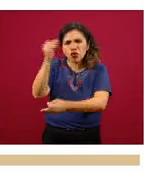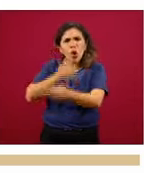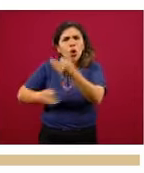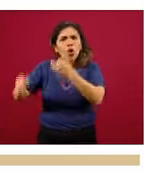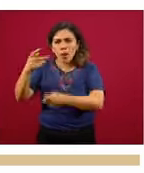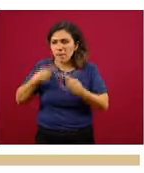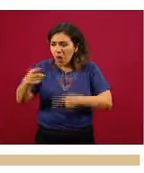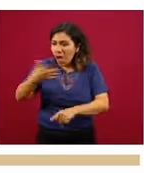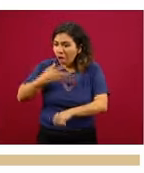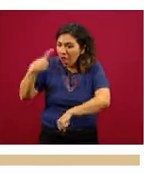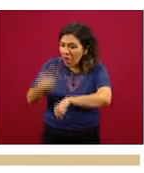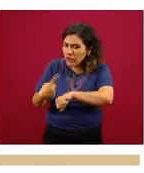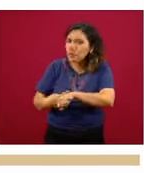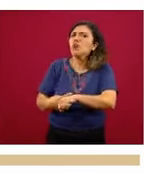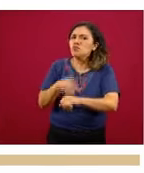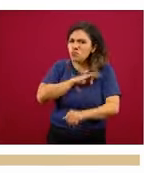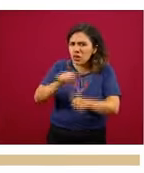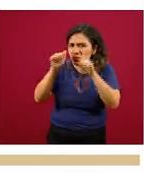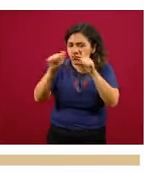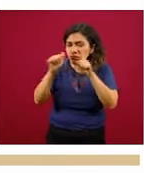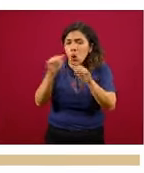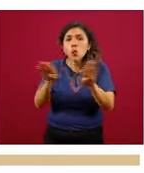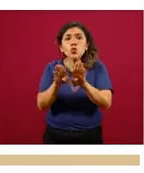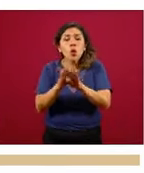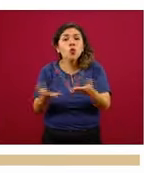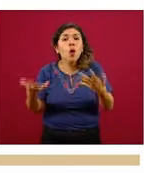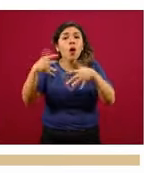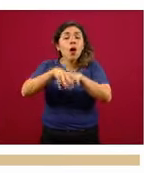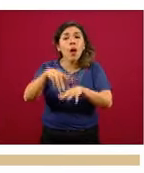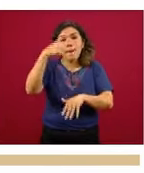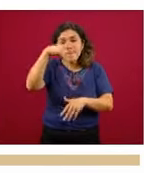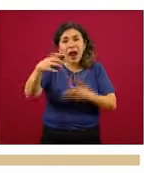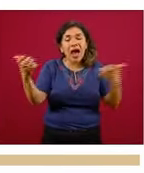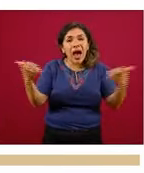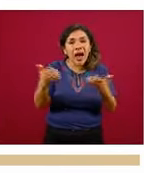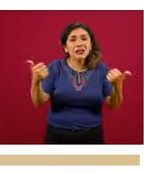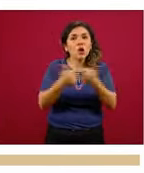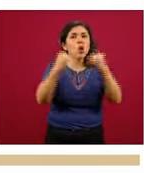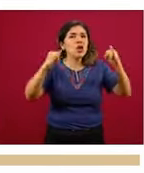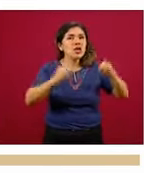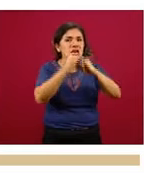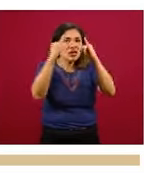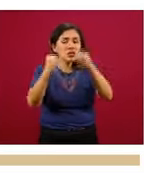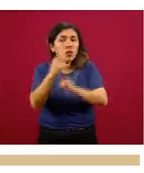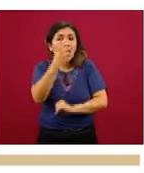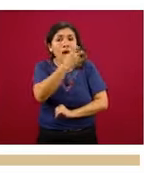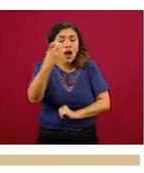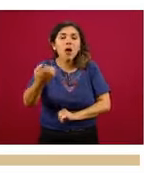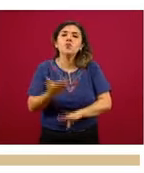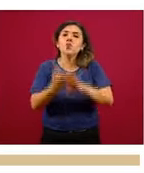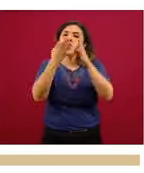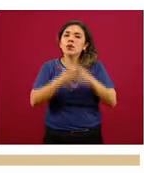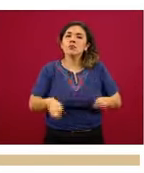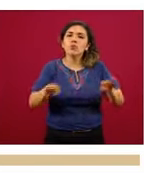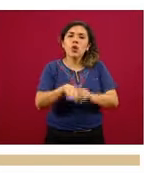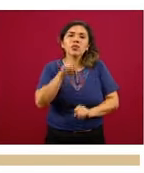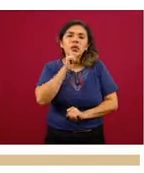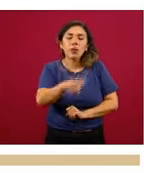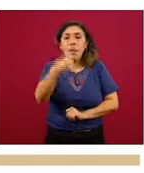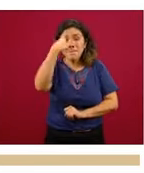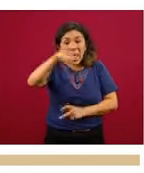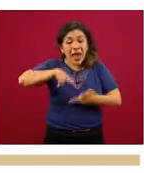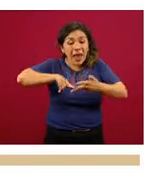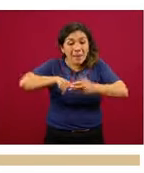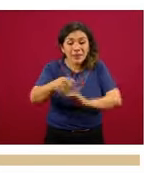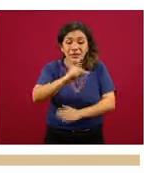esta infección. La integración de las acciones de las instituciones también resulta fundamental. El